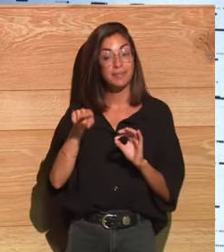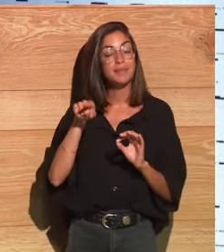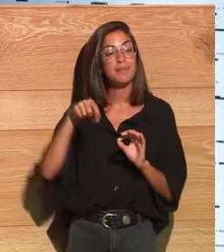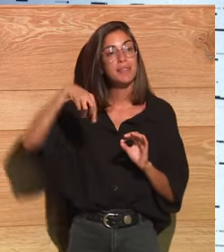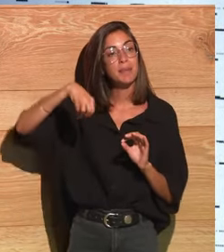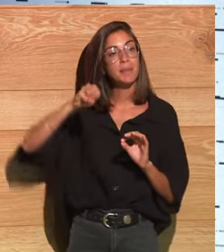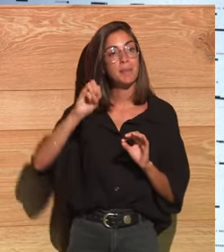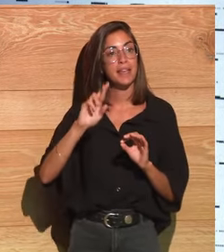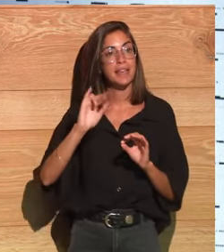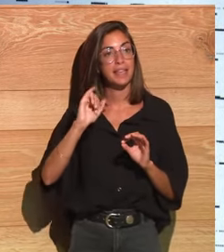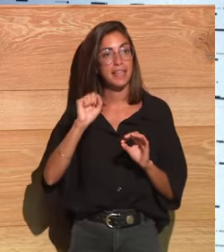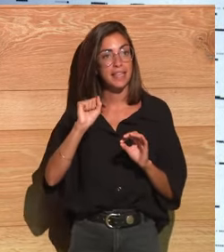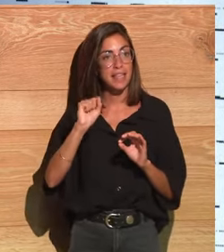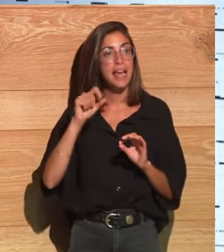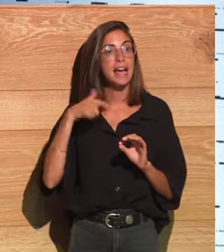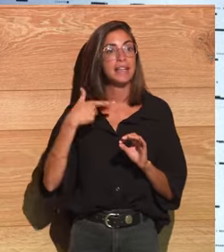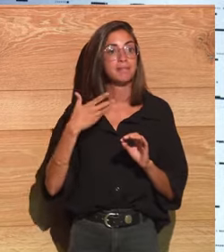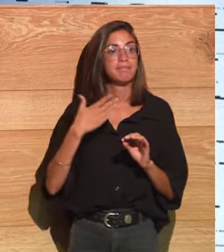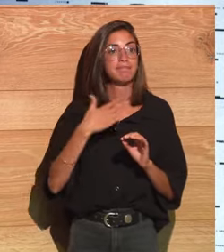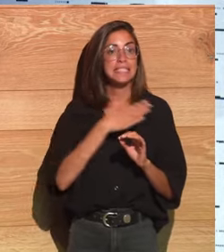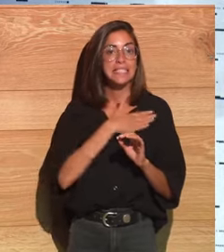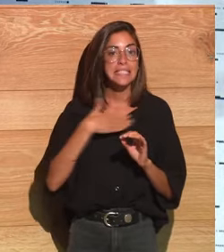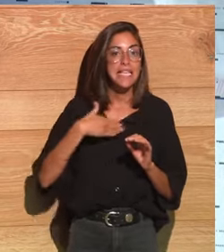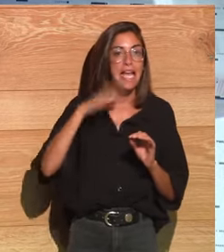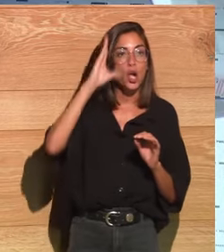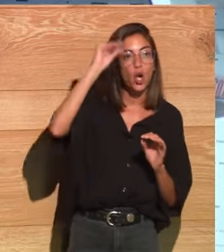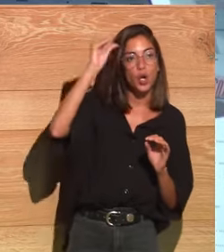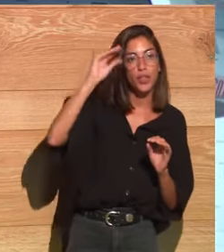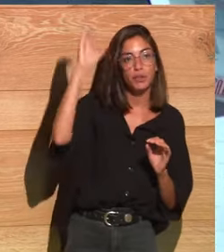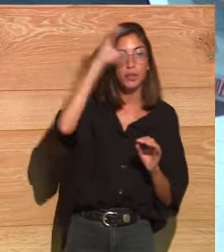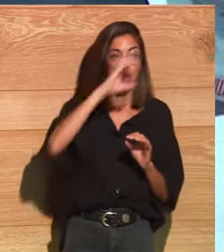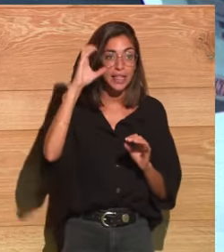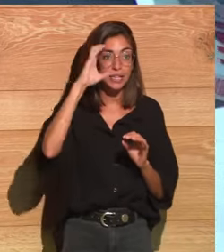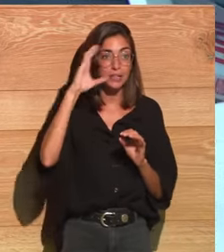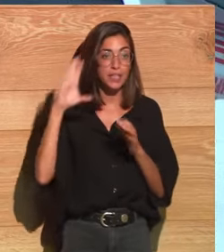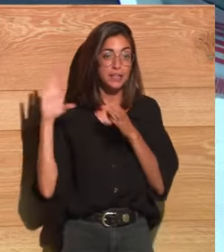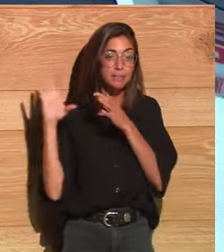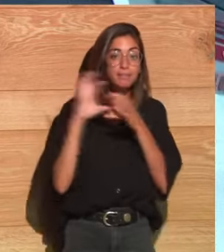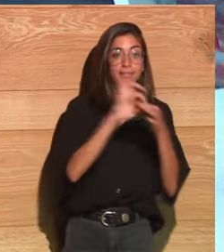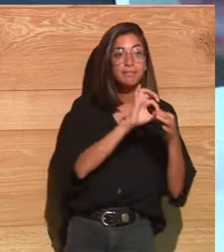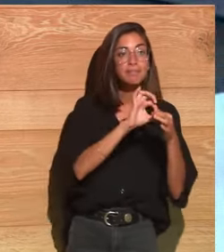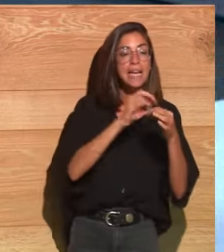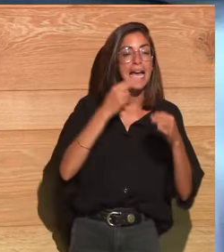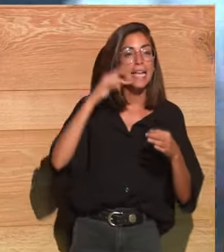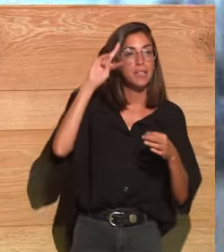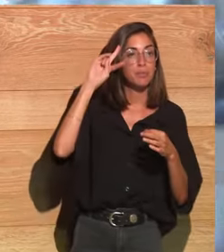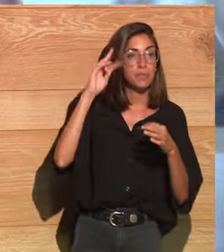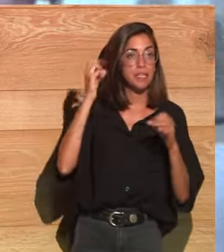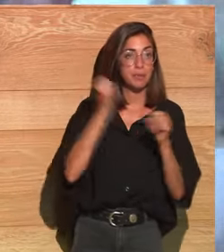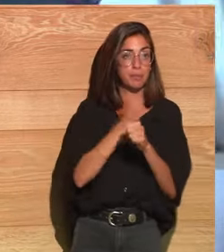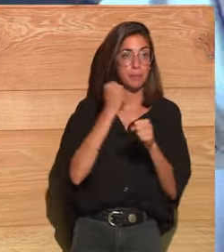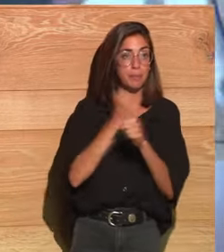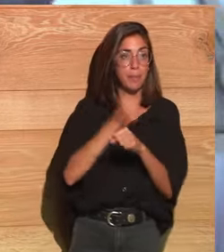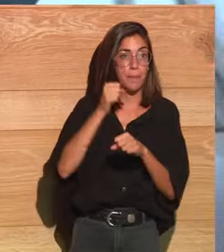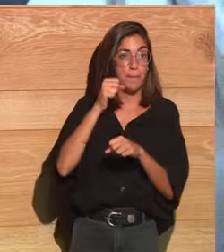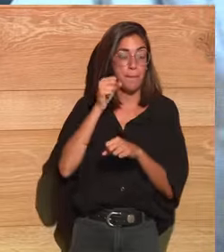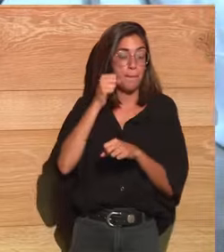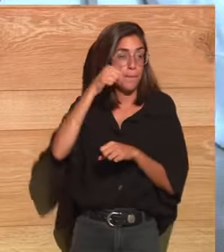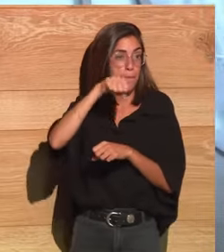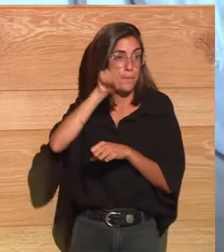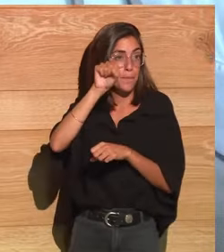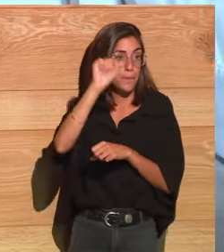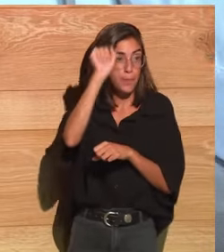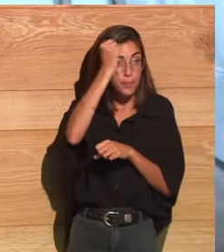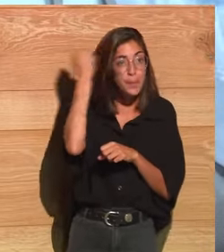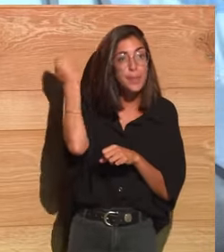sabido aunar muy bien sus conocimientos científicos, su experiencia profesional como paleoantropóloga, con una